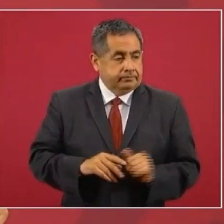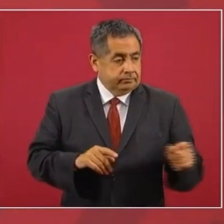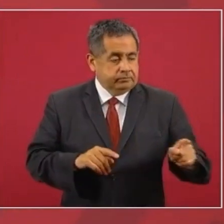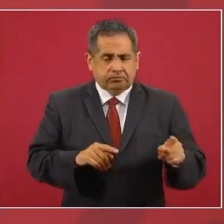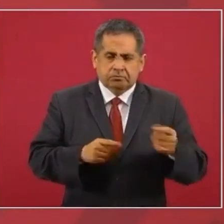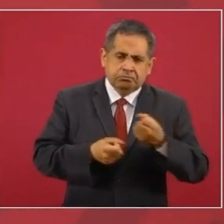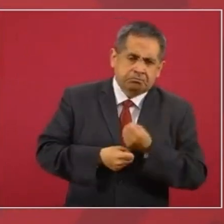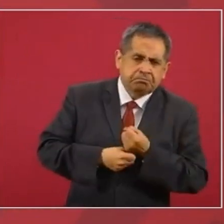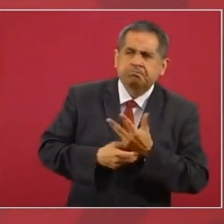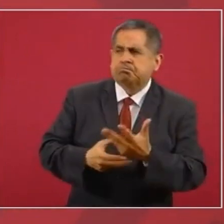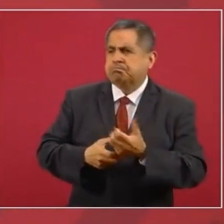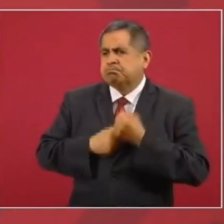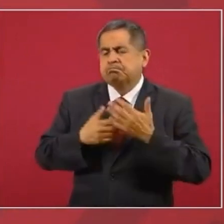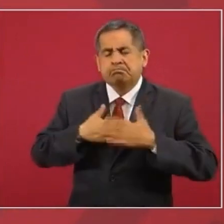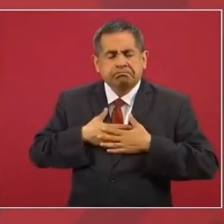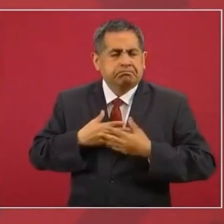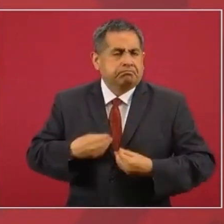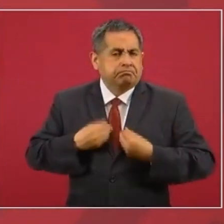manifestarnos.